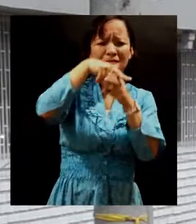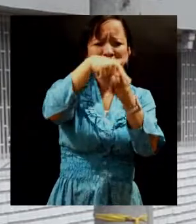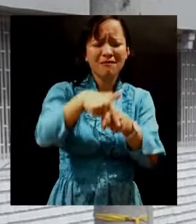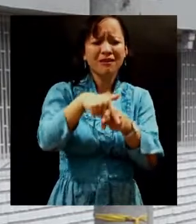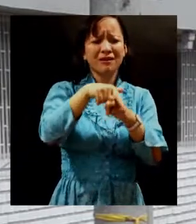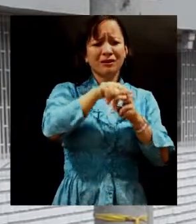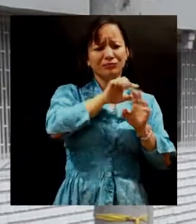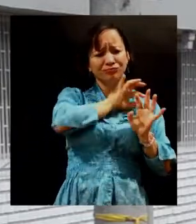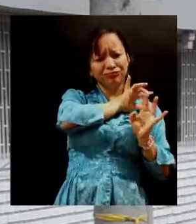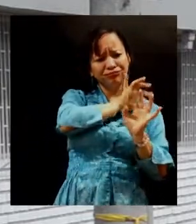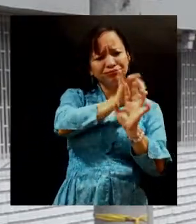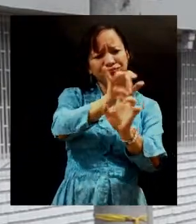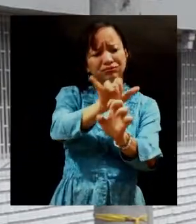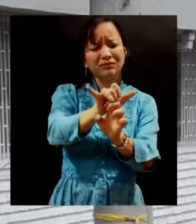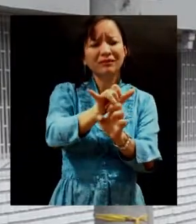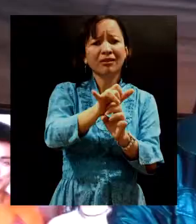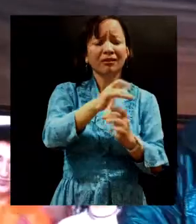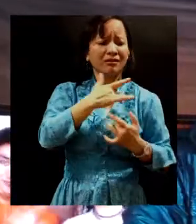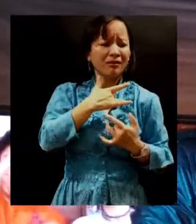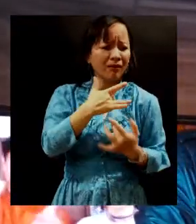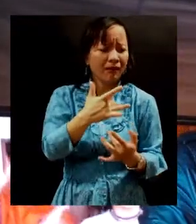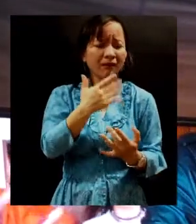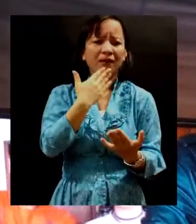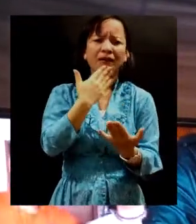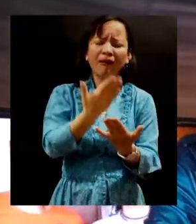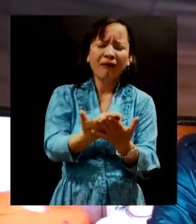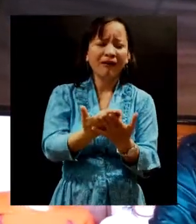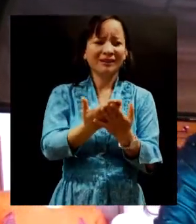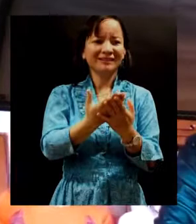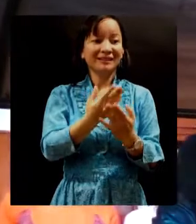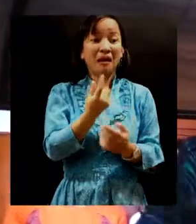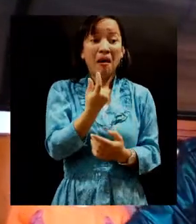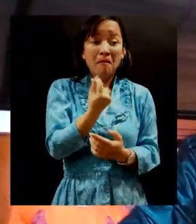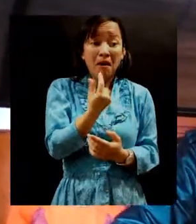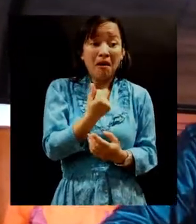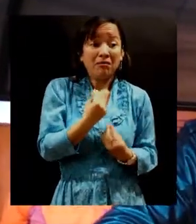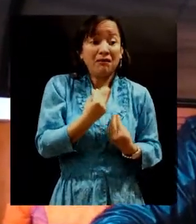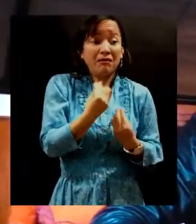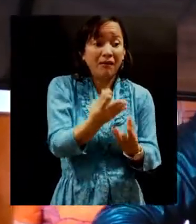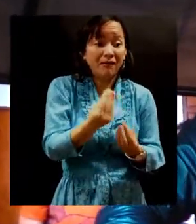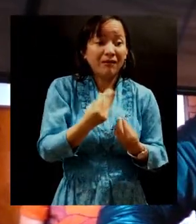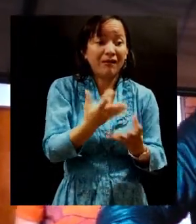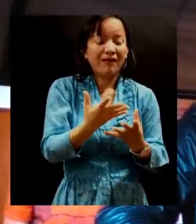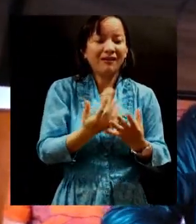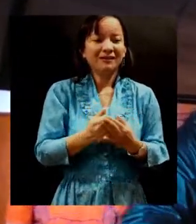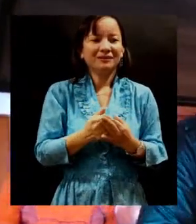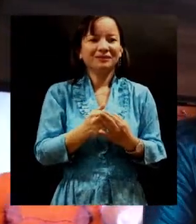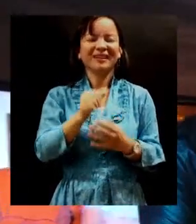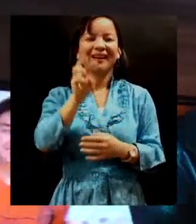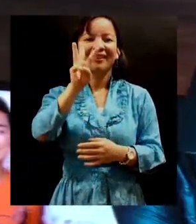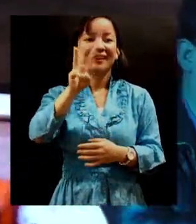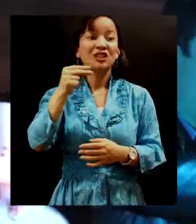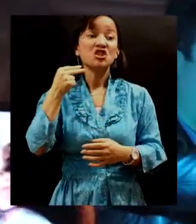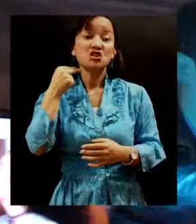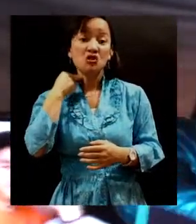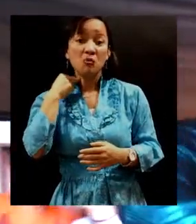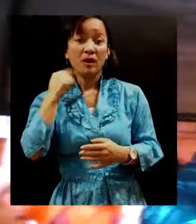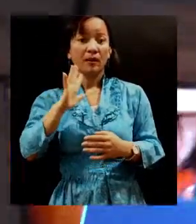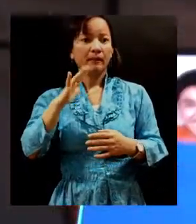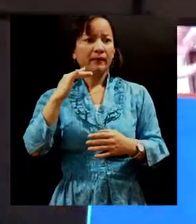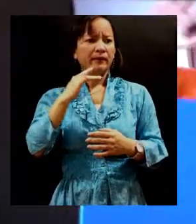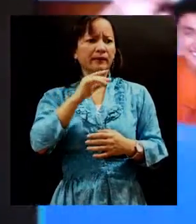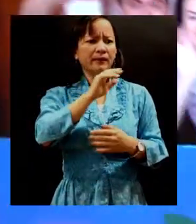más de 1000 sonrisas en la niñez. Con total éxito culminó la gran jornada de la Donatón en la Plaza Bolívar el pasado 3 de